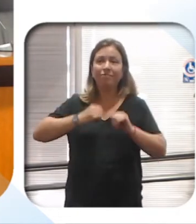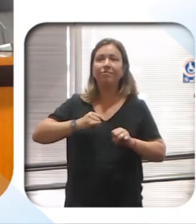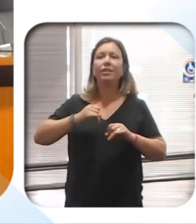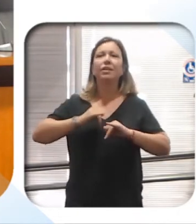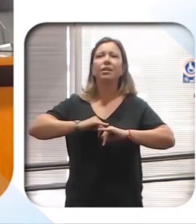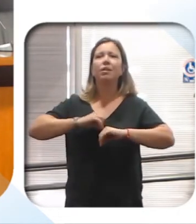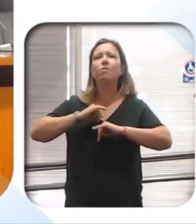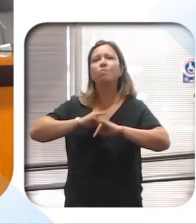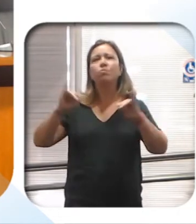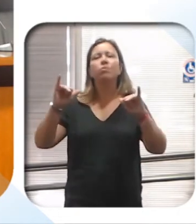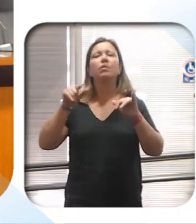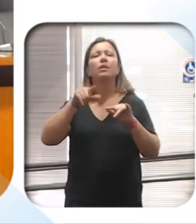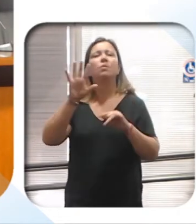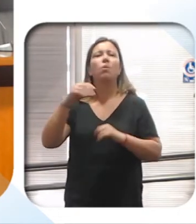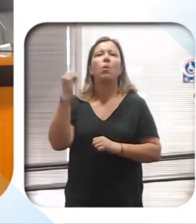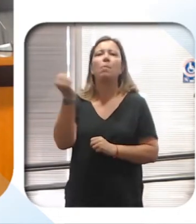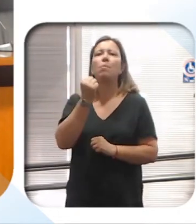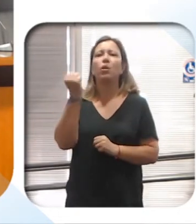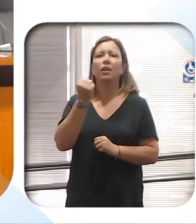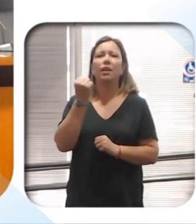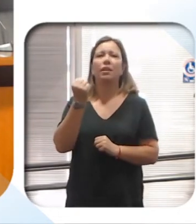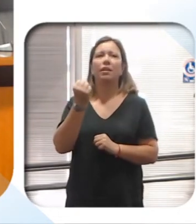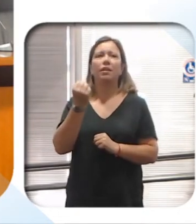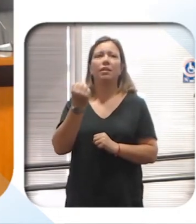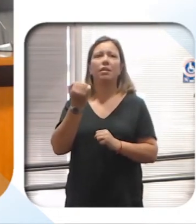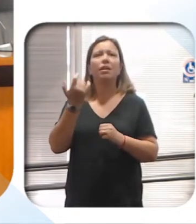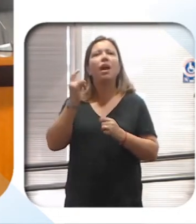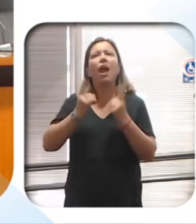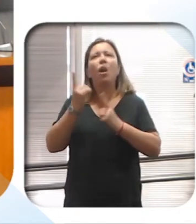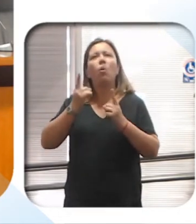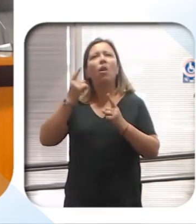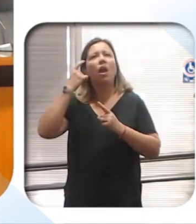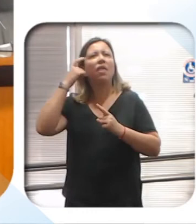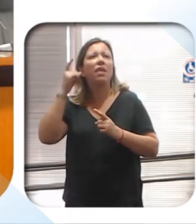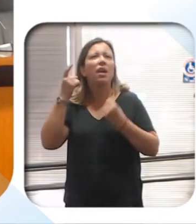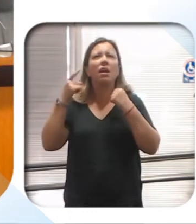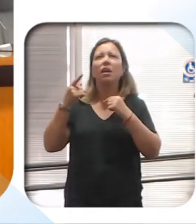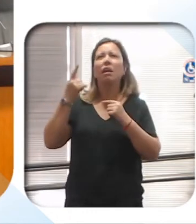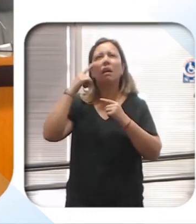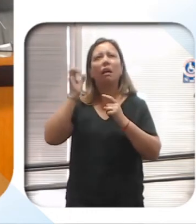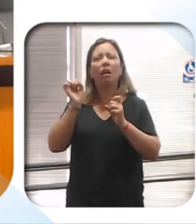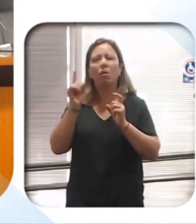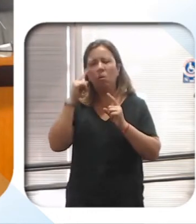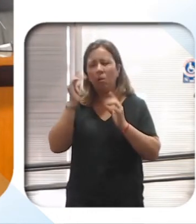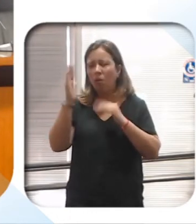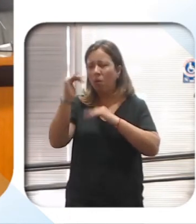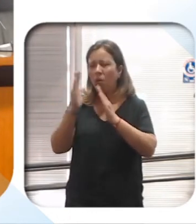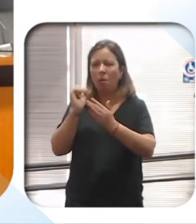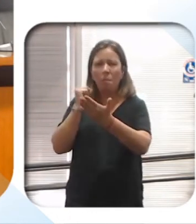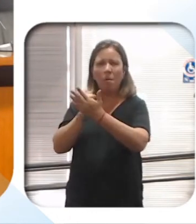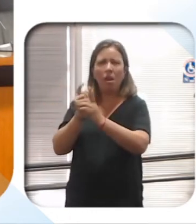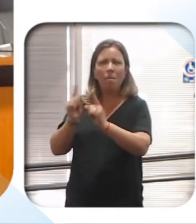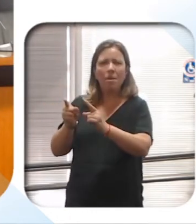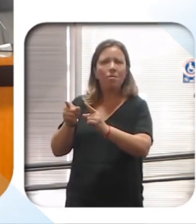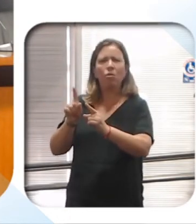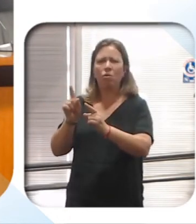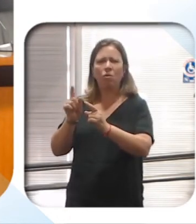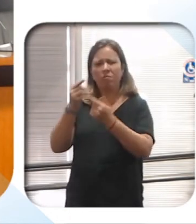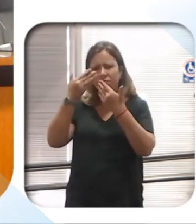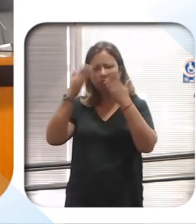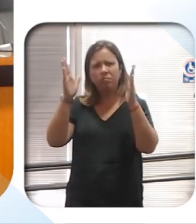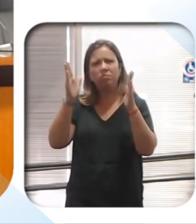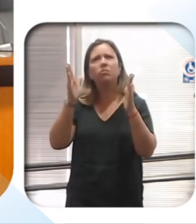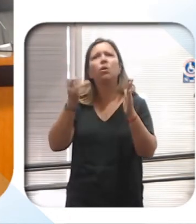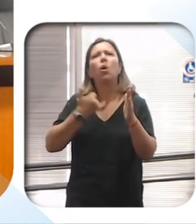bien importantes para que rompamos un poco esos cuadraditos prejuiciosos que tenemos y aprendamos